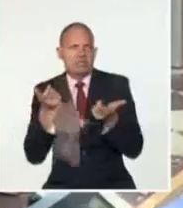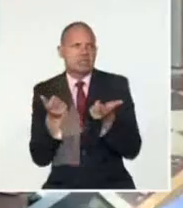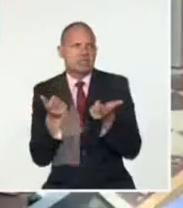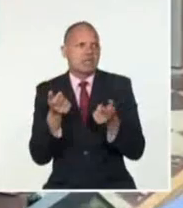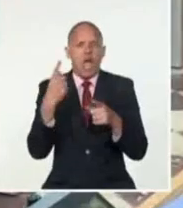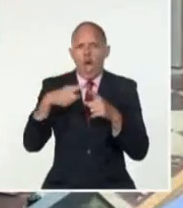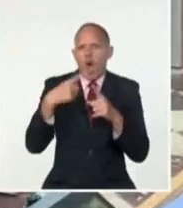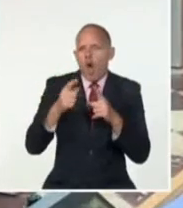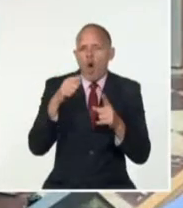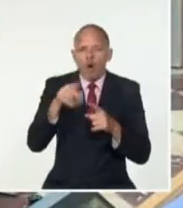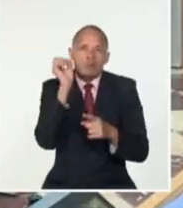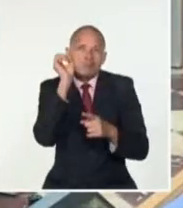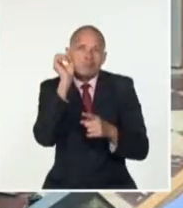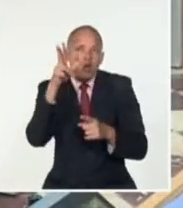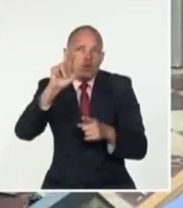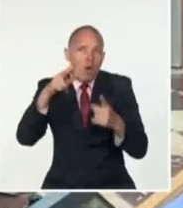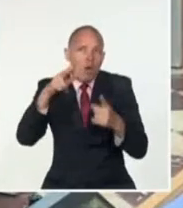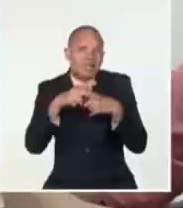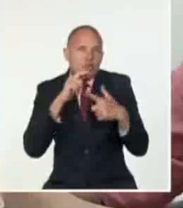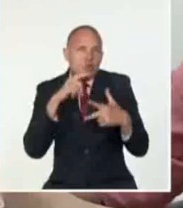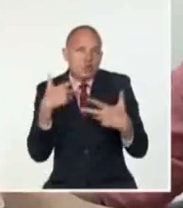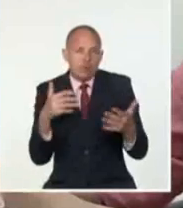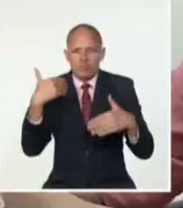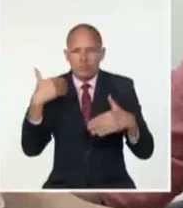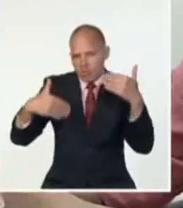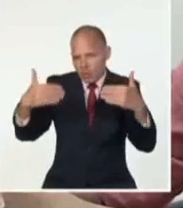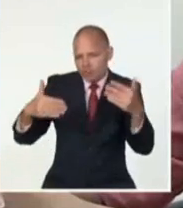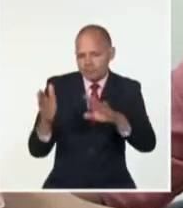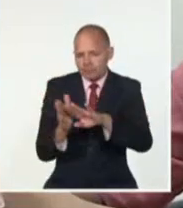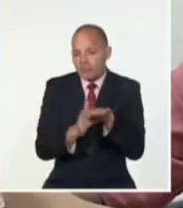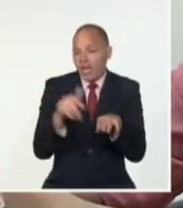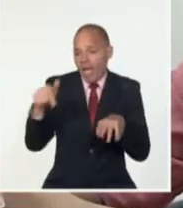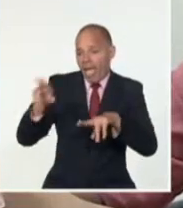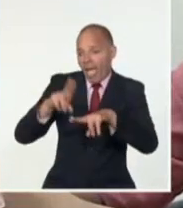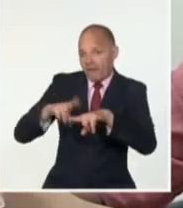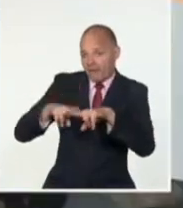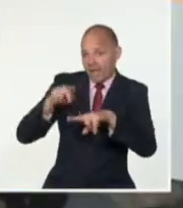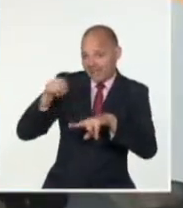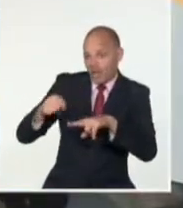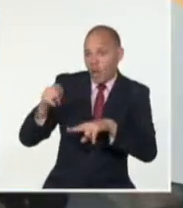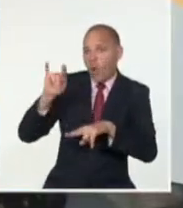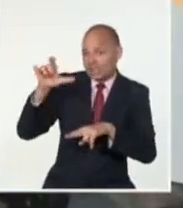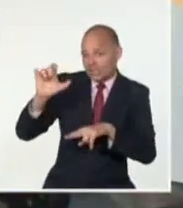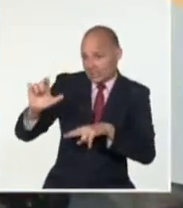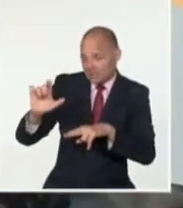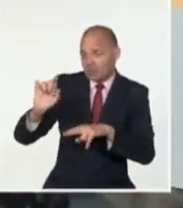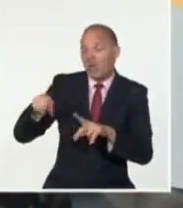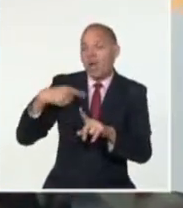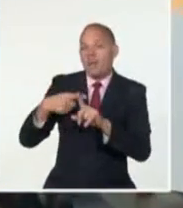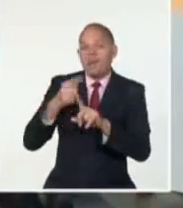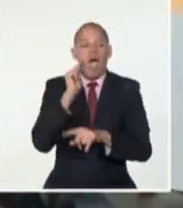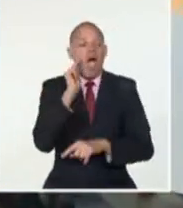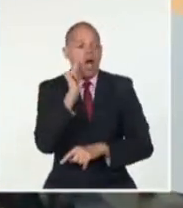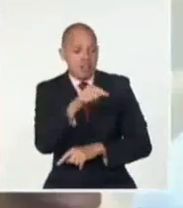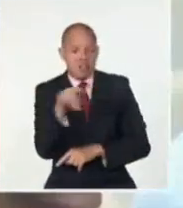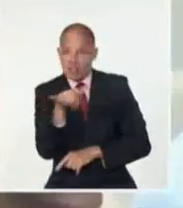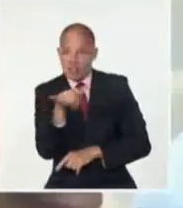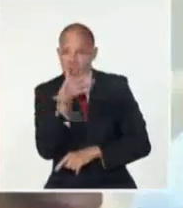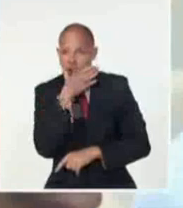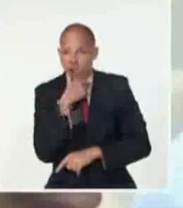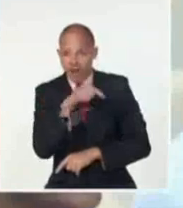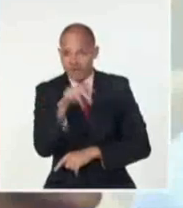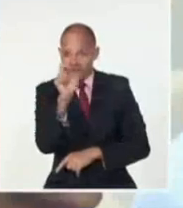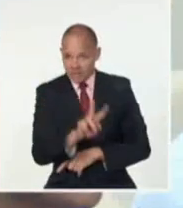desarrollo. Representantes de la Unión de Jóvenes Comunistas de La Habana y la UJC de la ciudad de Ho Chi Minh, en ameno intercambio,